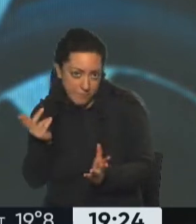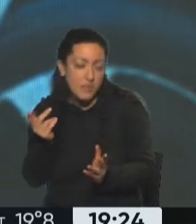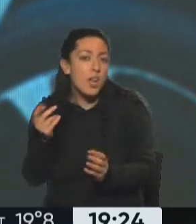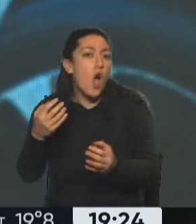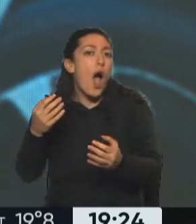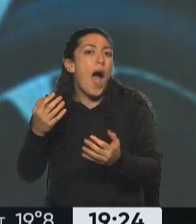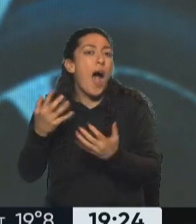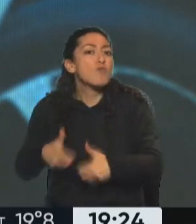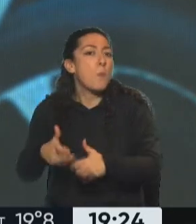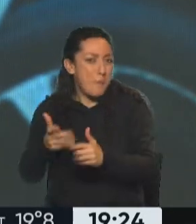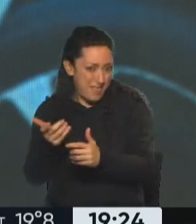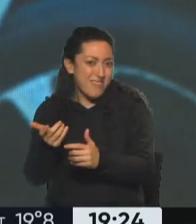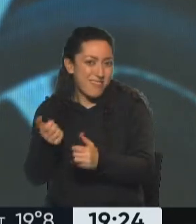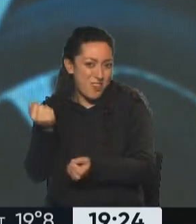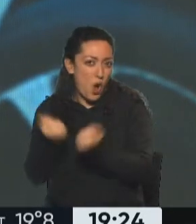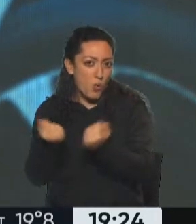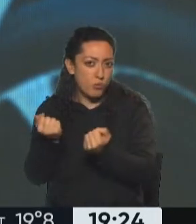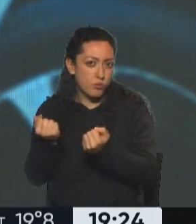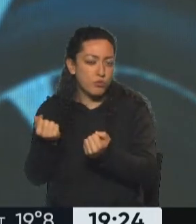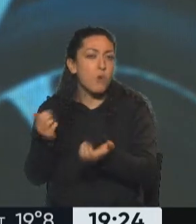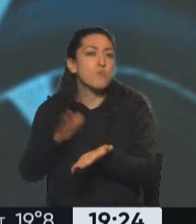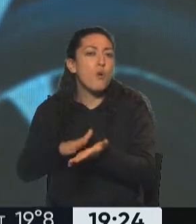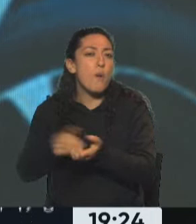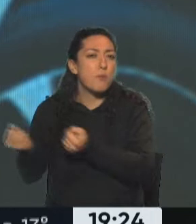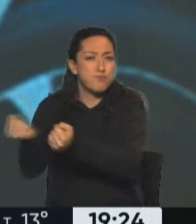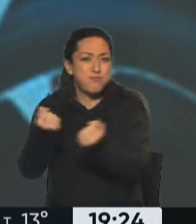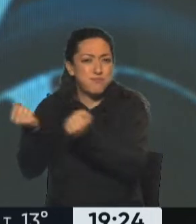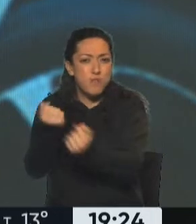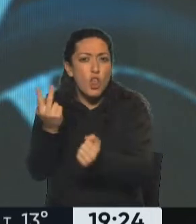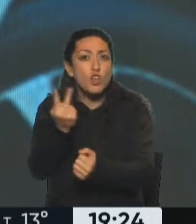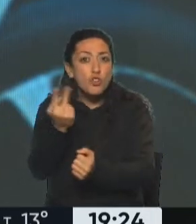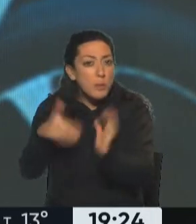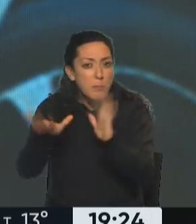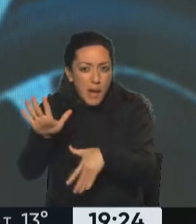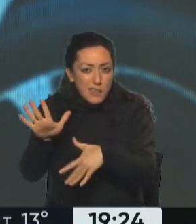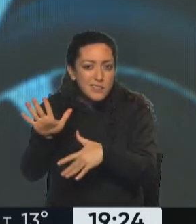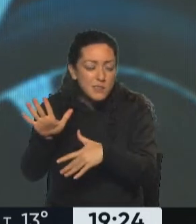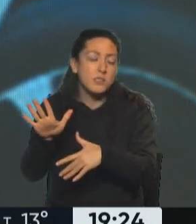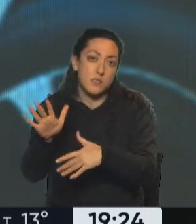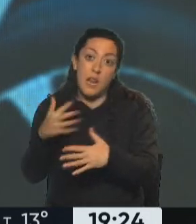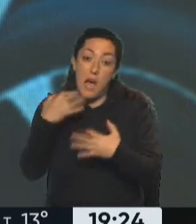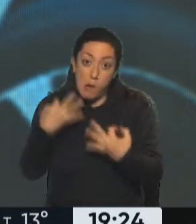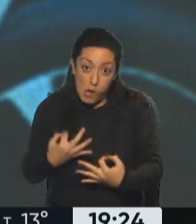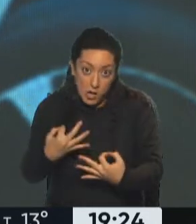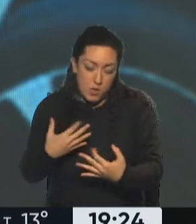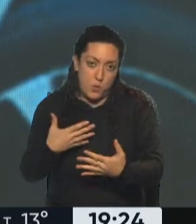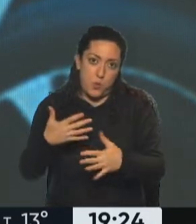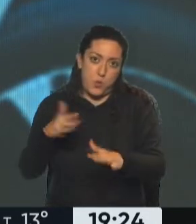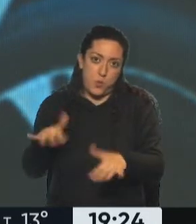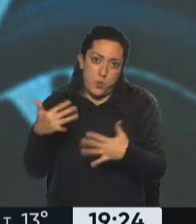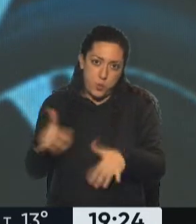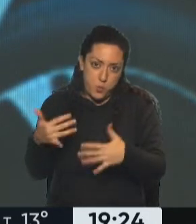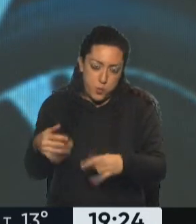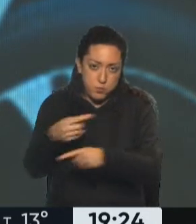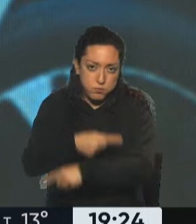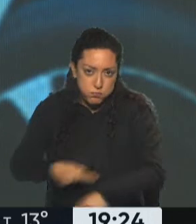auto automático. Uh-huh. Estuve manejando por San Pablo más de 2 horas yo dos el auto. En el auto. Y me impresioné de la cantidad de asistentes que tiene.